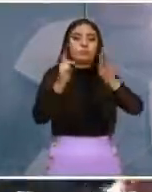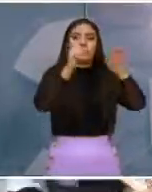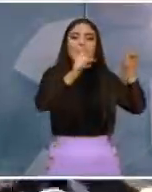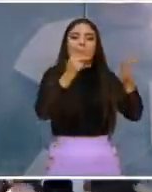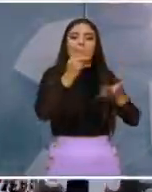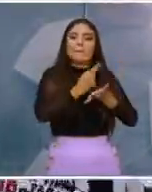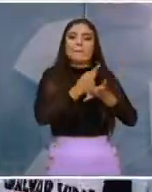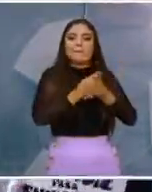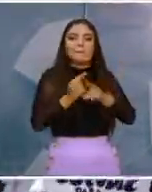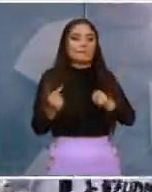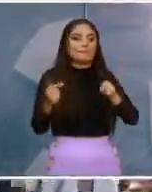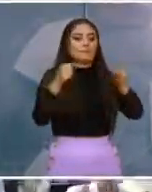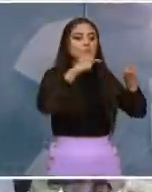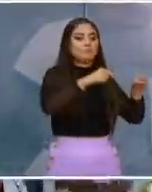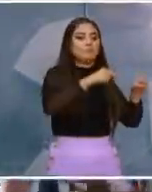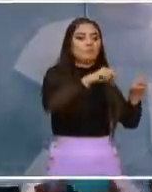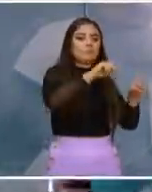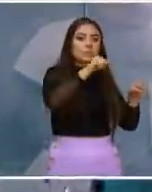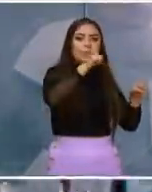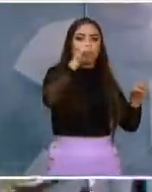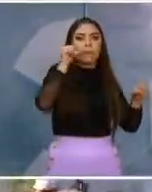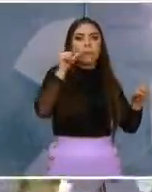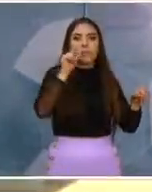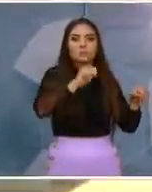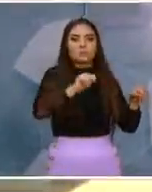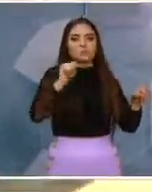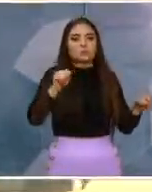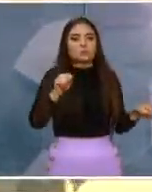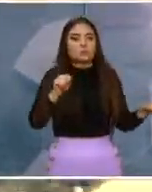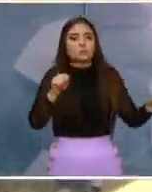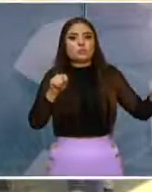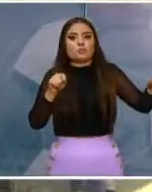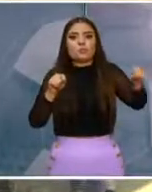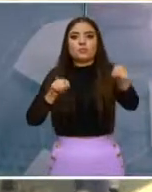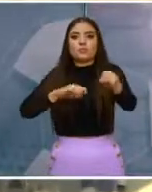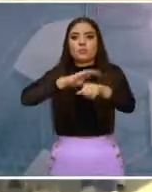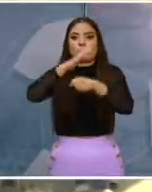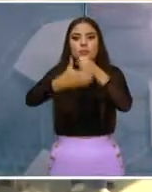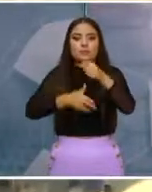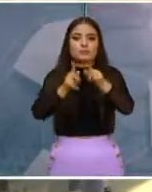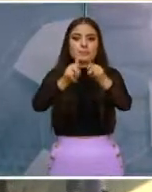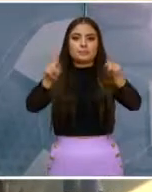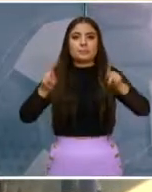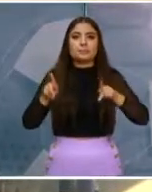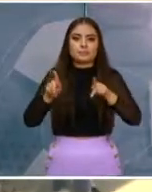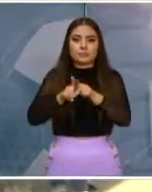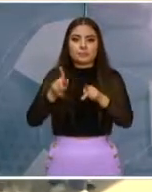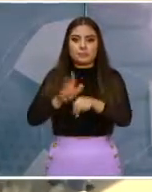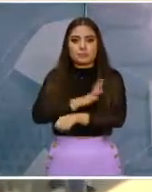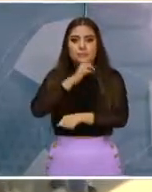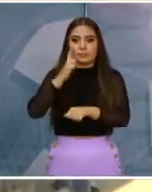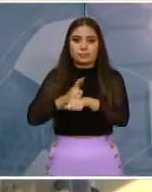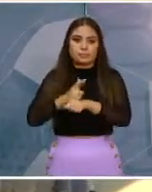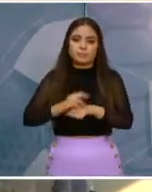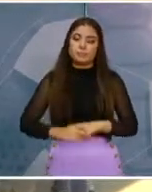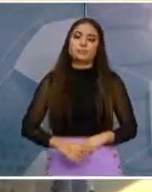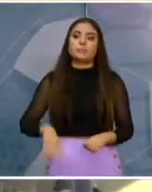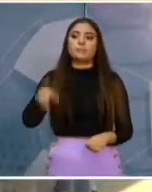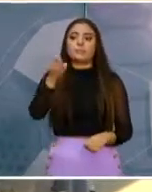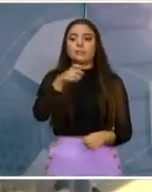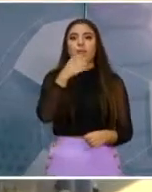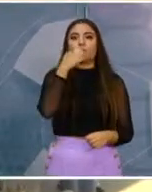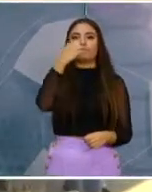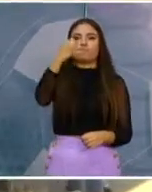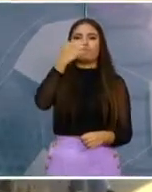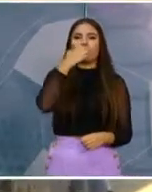Avenida Juárez en la ciudad de Torreón para concluir la marcha en la Plaza Mayor, bajo el reclamo de justicia y mejores condiciones para quienes se